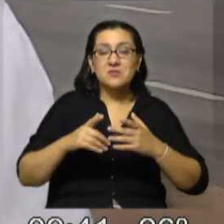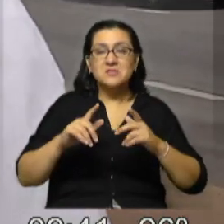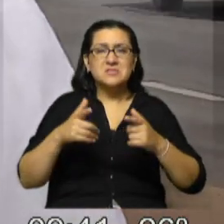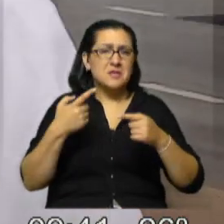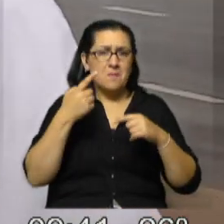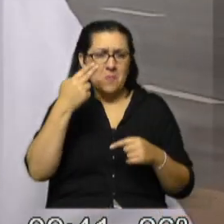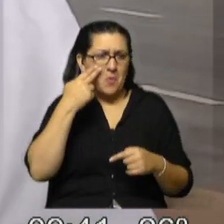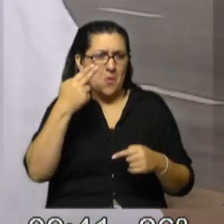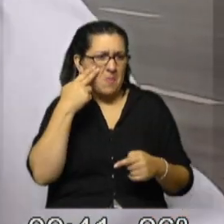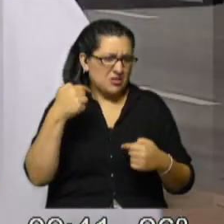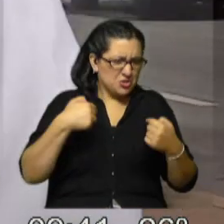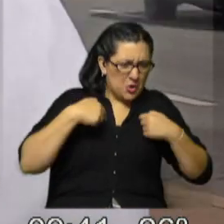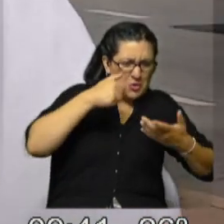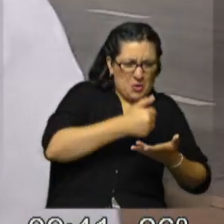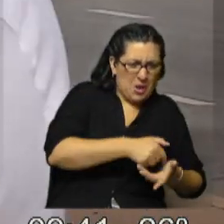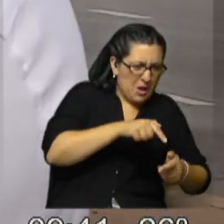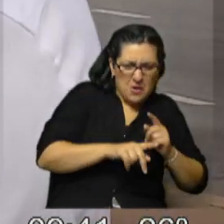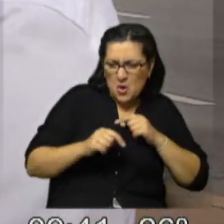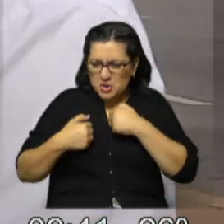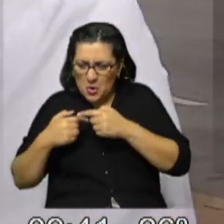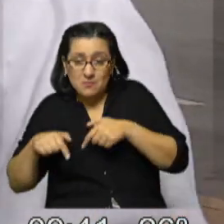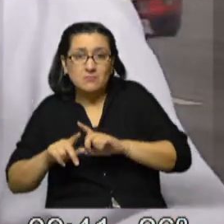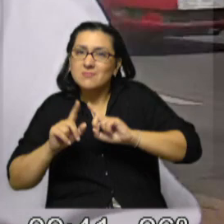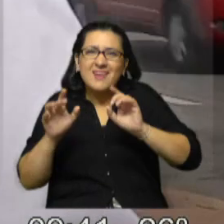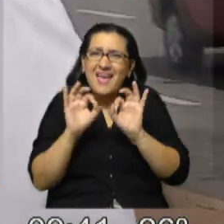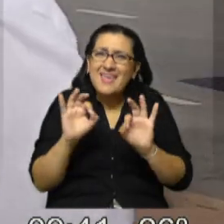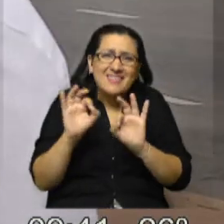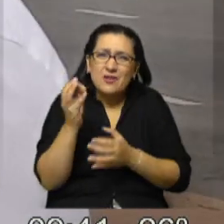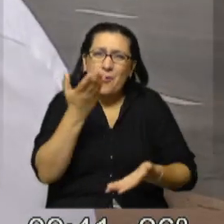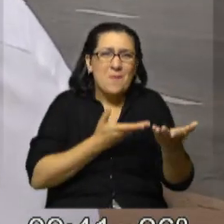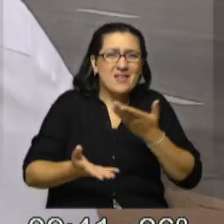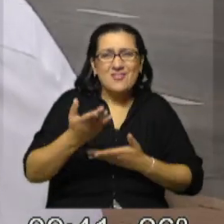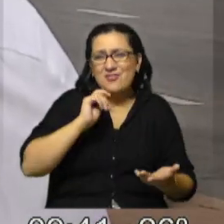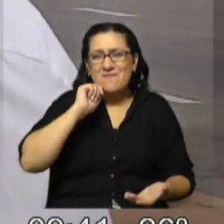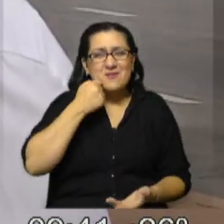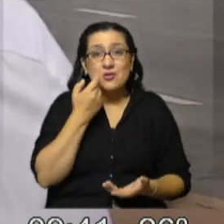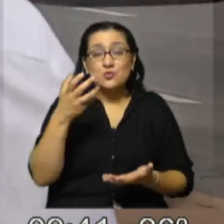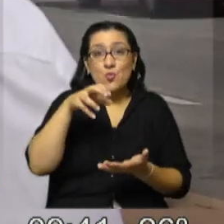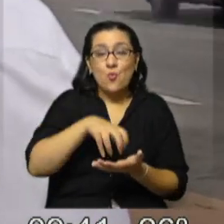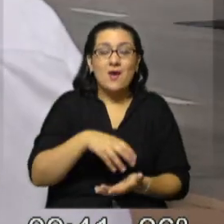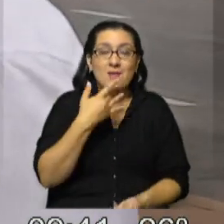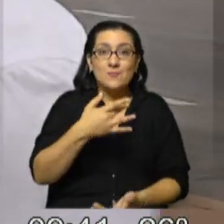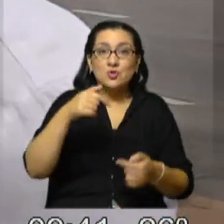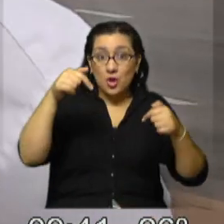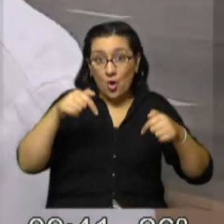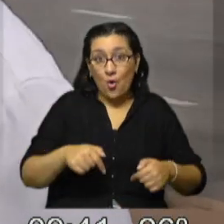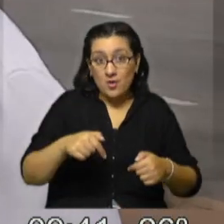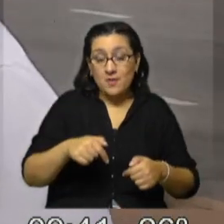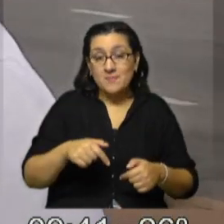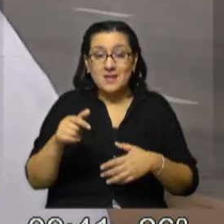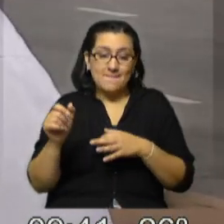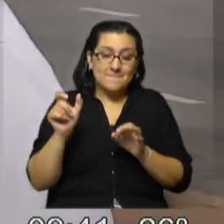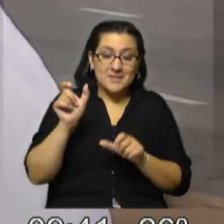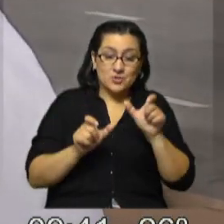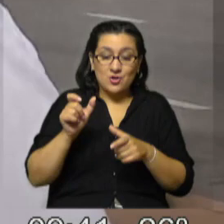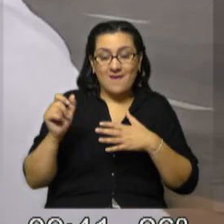de territorio, sino conviviendo en un espacio como este espectacular, que además lo que tiene maravilloso es que hoy, mientras que la gente baila milonga,